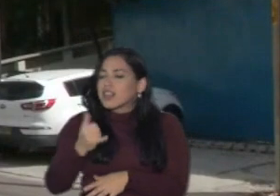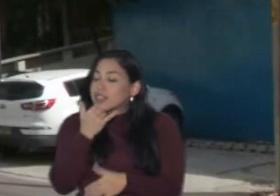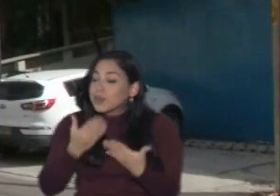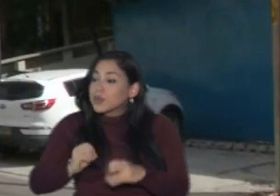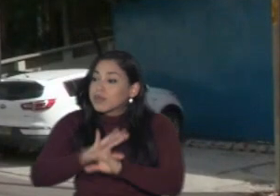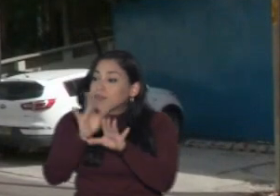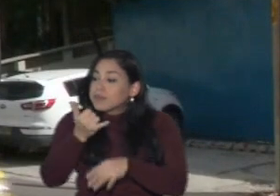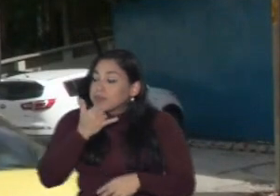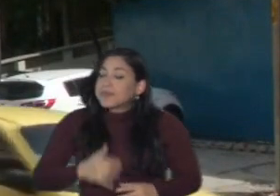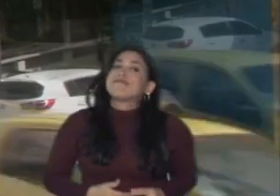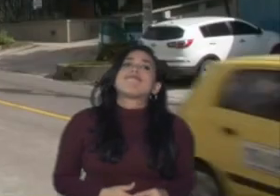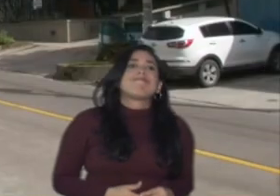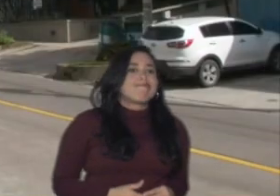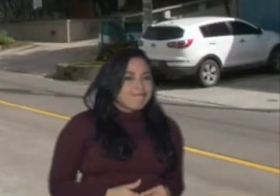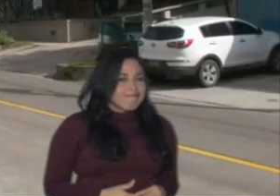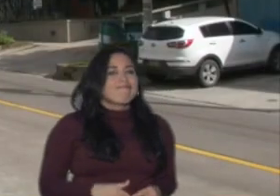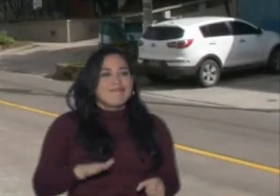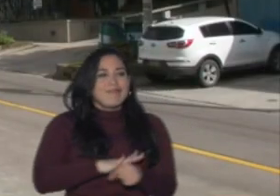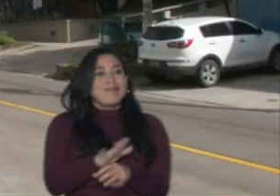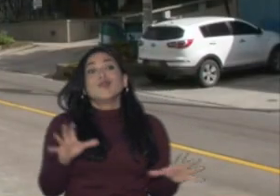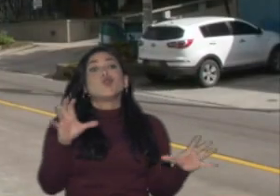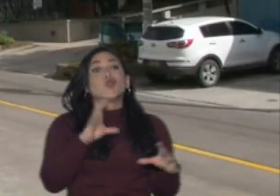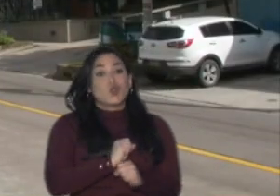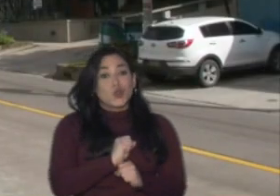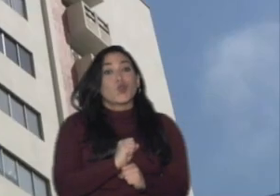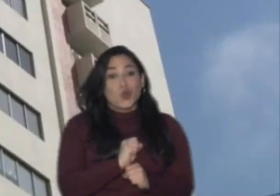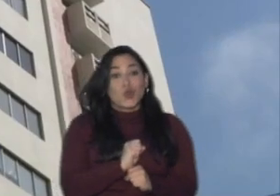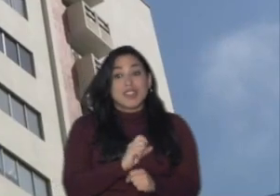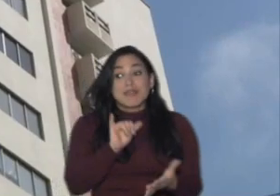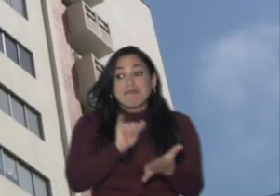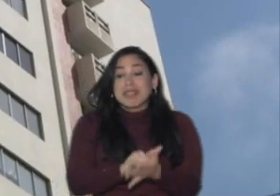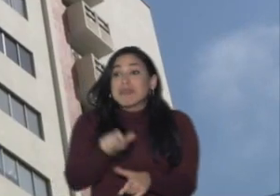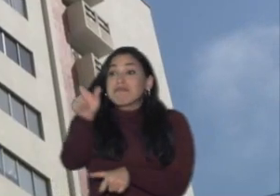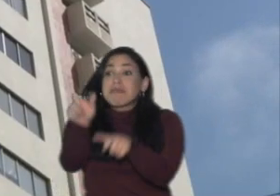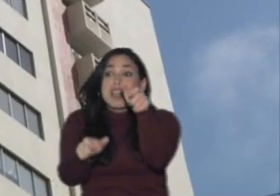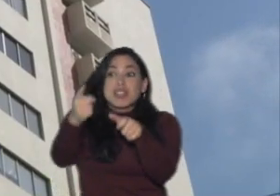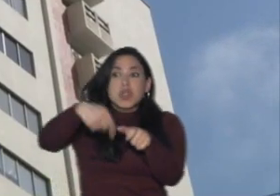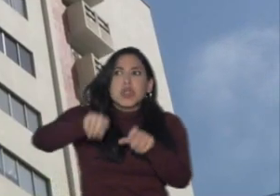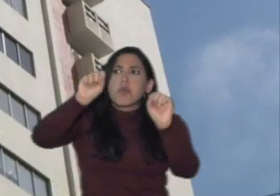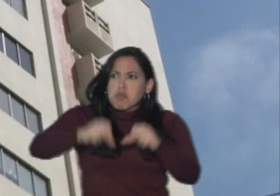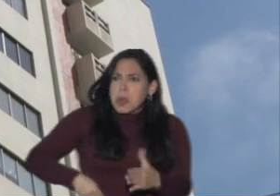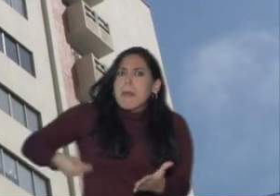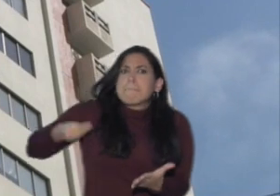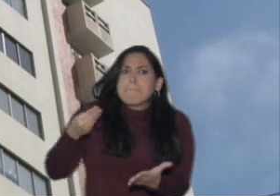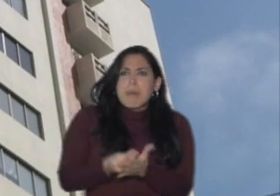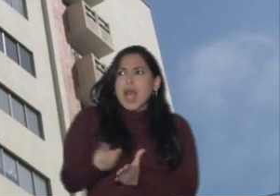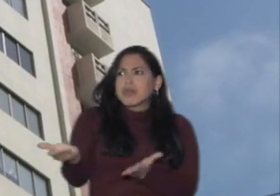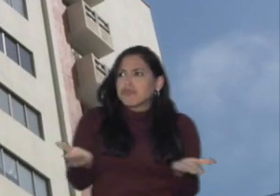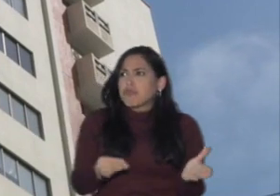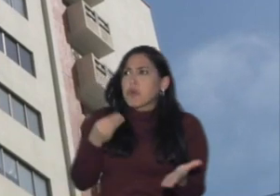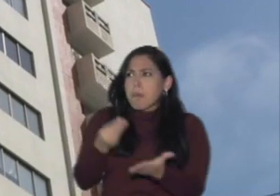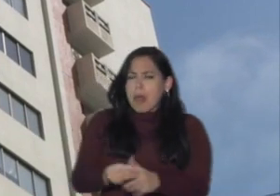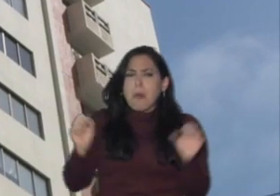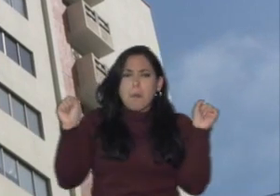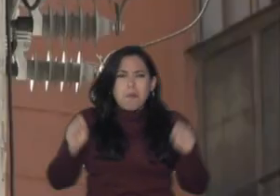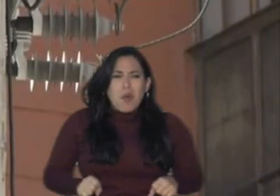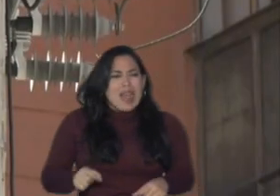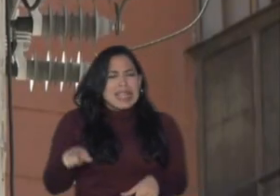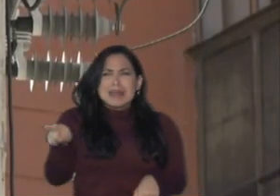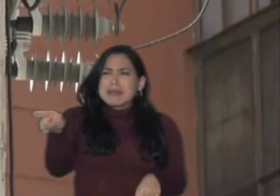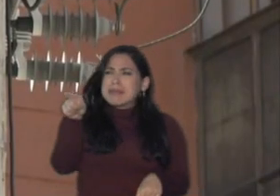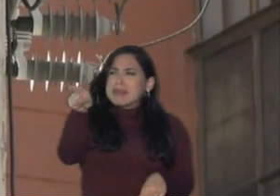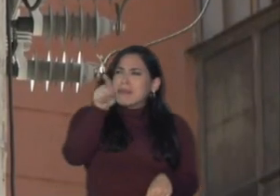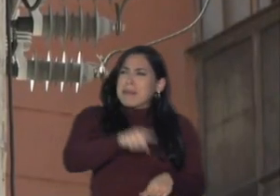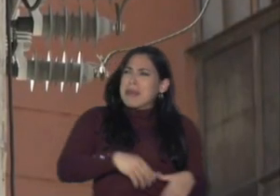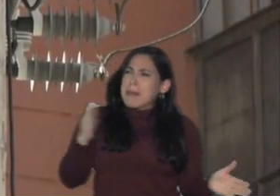Sí, buenos días. Realmente es lamentable ver que en suministro y en clientes que pueden pagar perfectamente el servicio de energía, todavía hay algunos